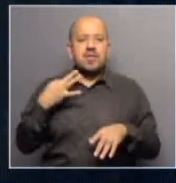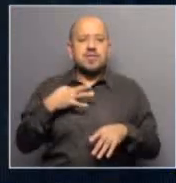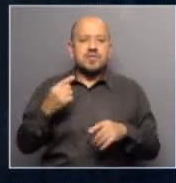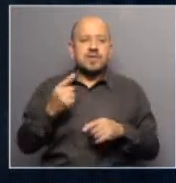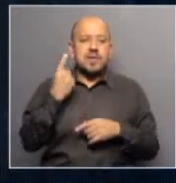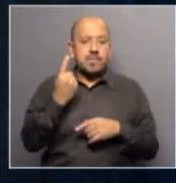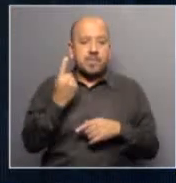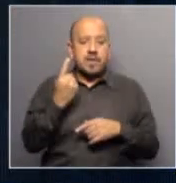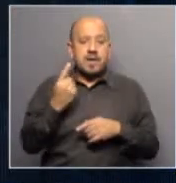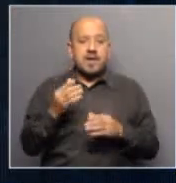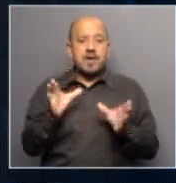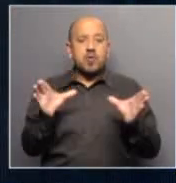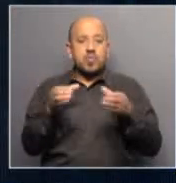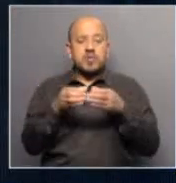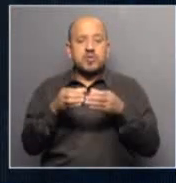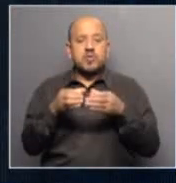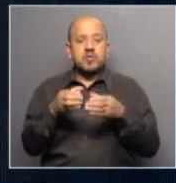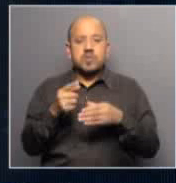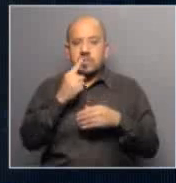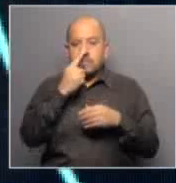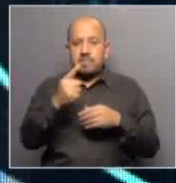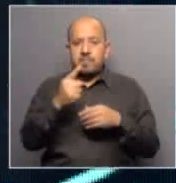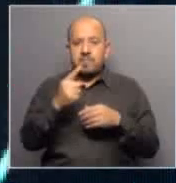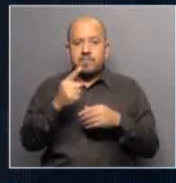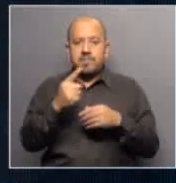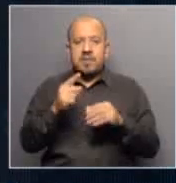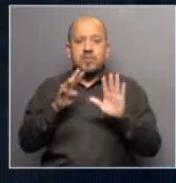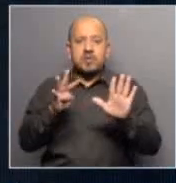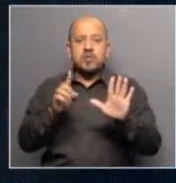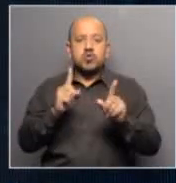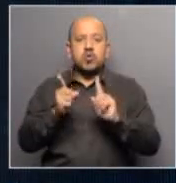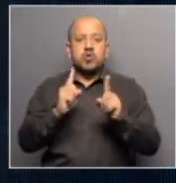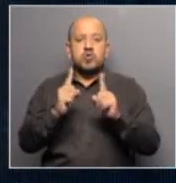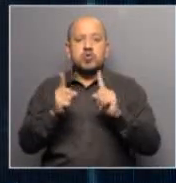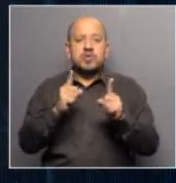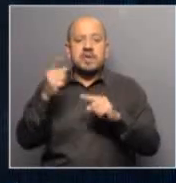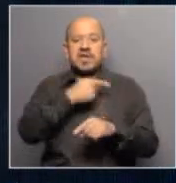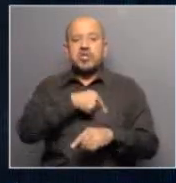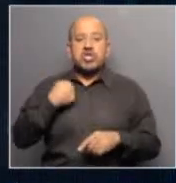La primera comisión que se reunió en el año 1909 en Shanghái, la Comisión del Opio,